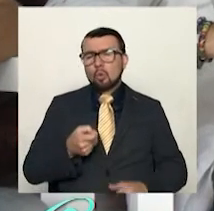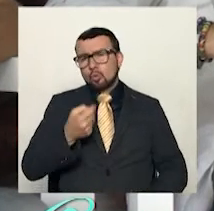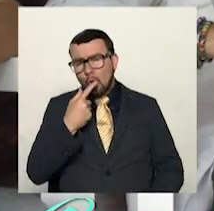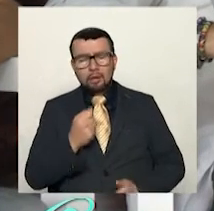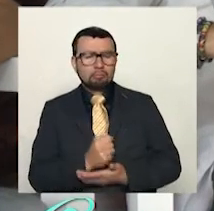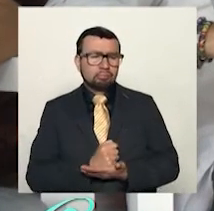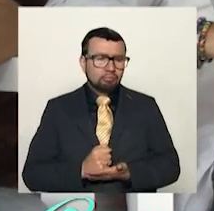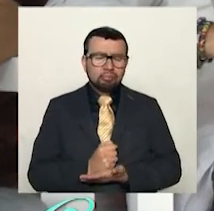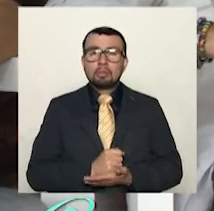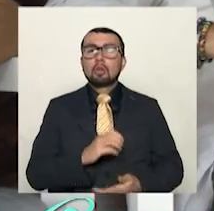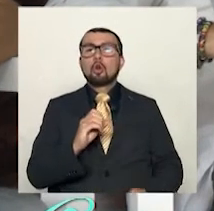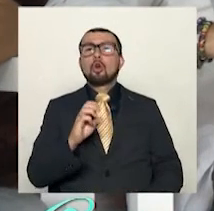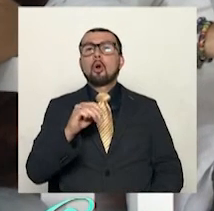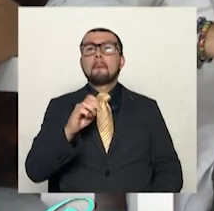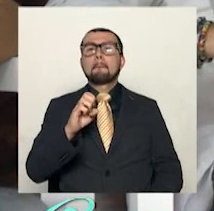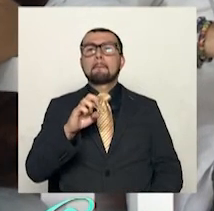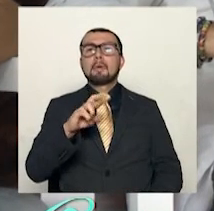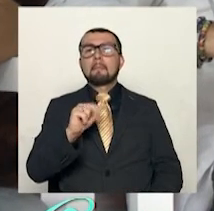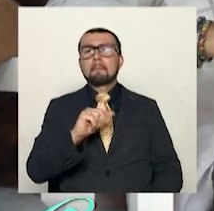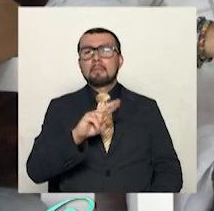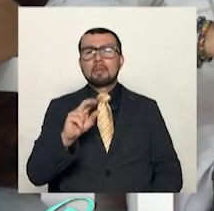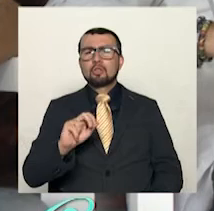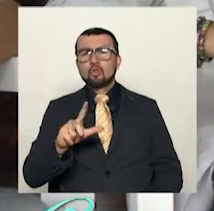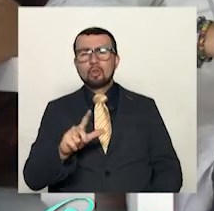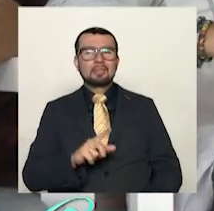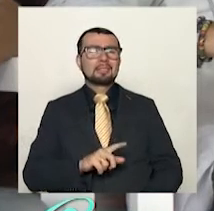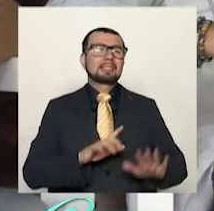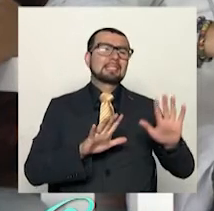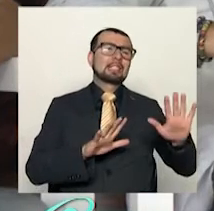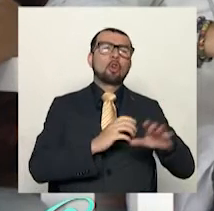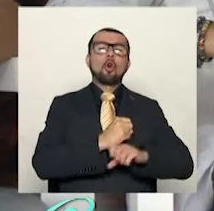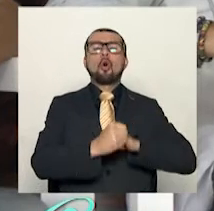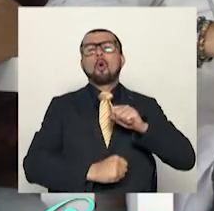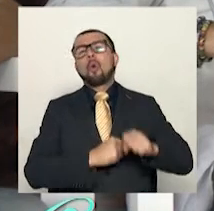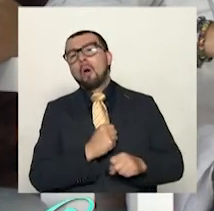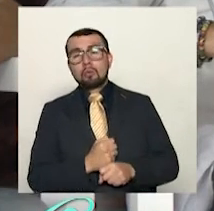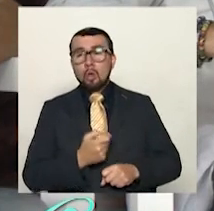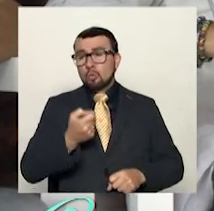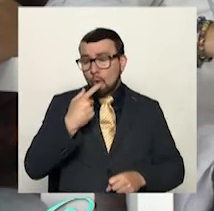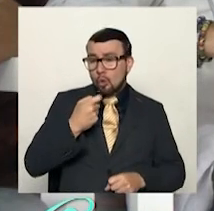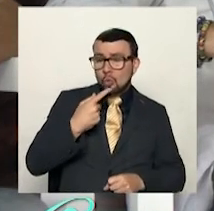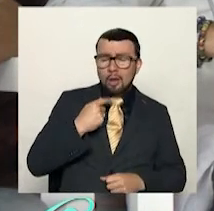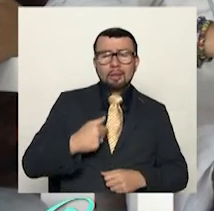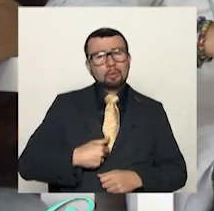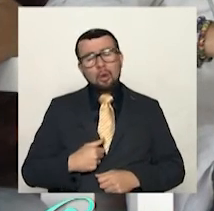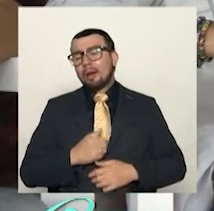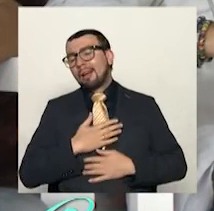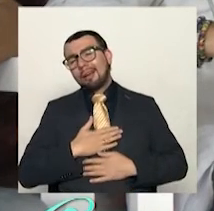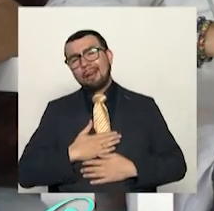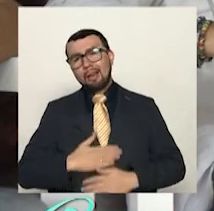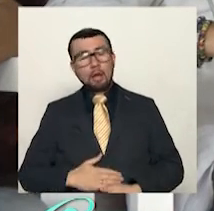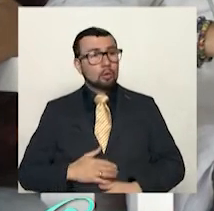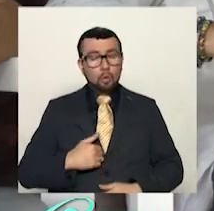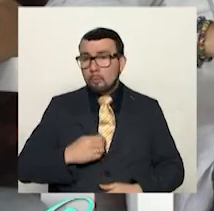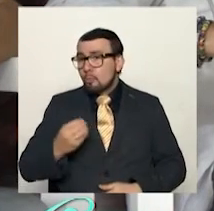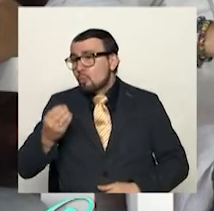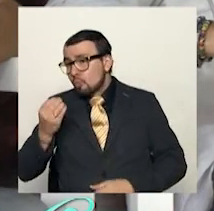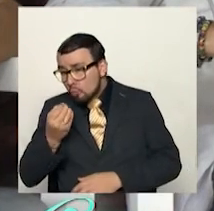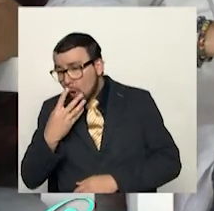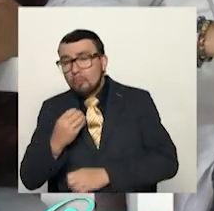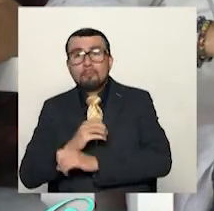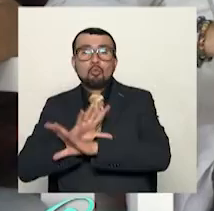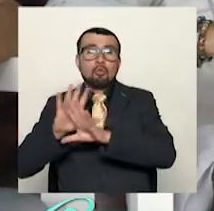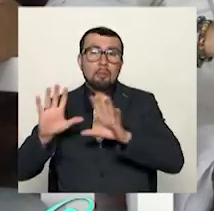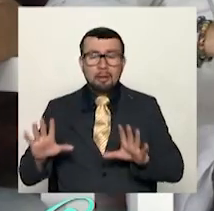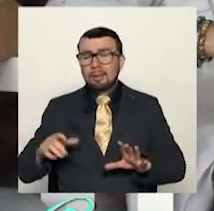omeprazol 4, 5, 6 años para un dolor ahí, una gastritis? Es que si no me lo tomo no me pasa el dolor, si no me tomo la capsulita por las mañanas entonces hoy paso un mal